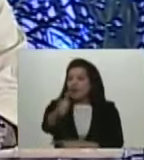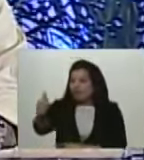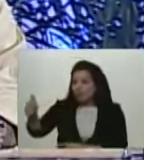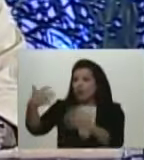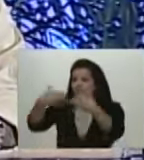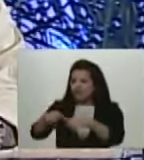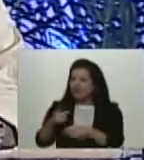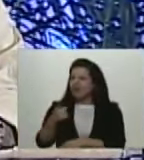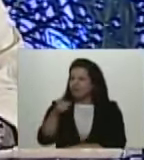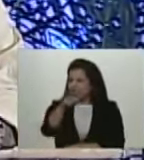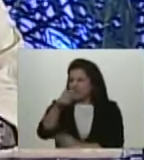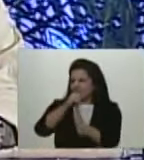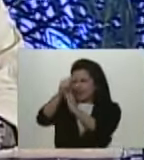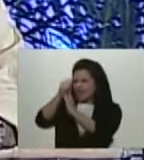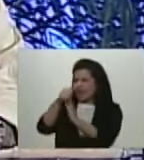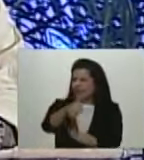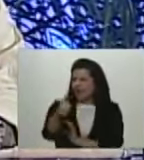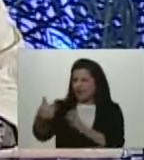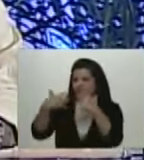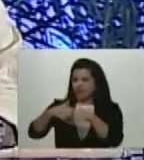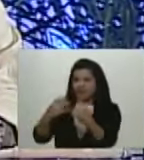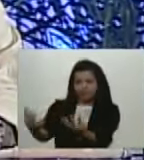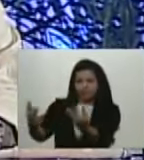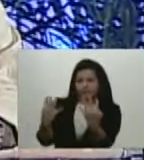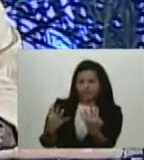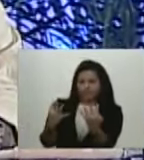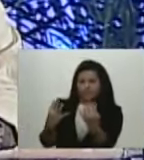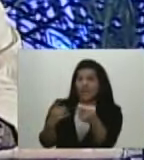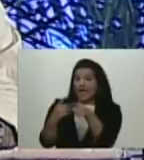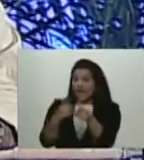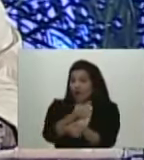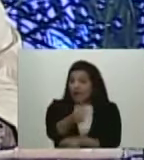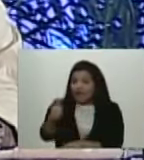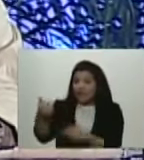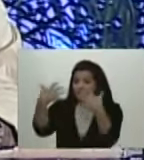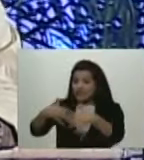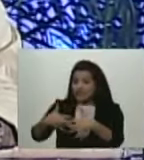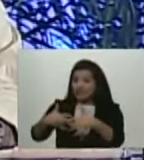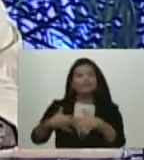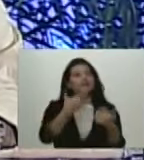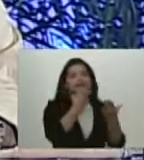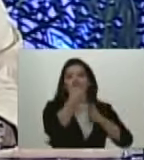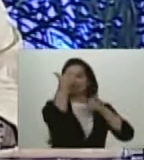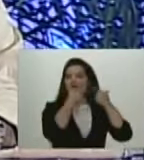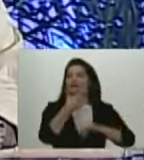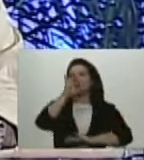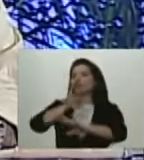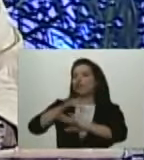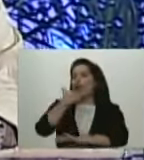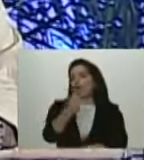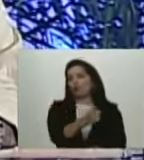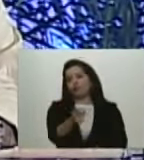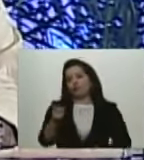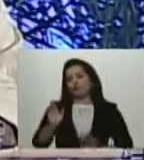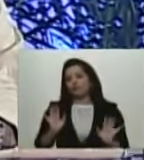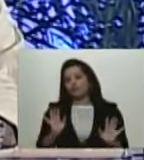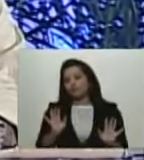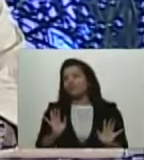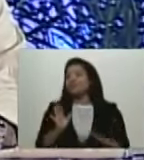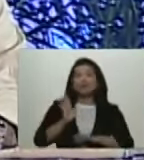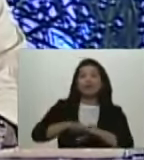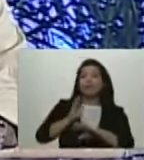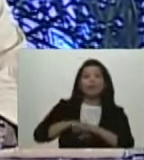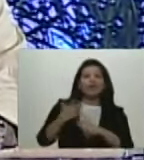como vocero, está la huella de Hugo Chávez. ¿Y ustedes saben por qué? Porque muchas